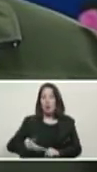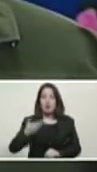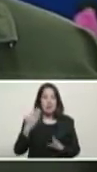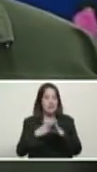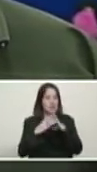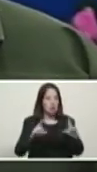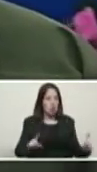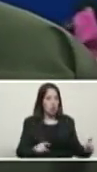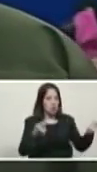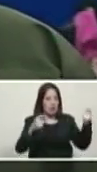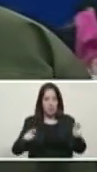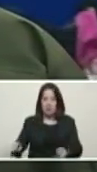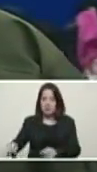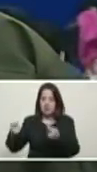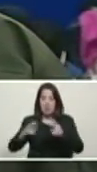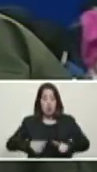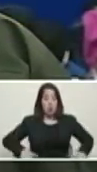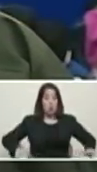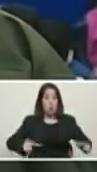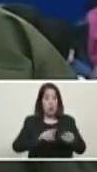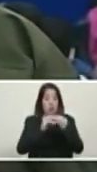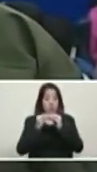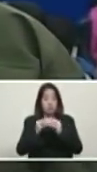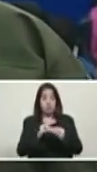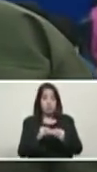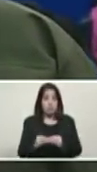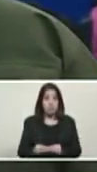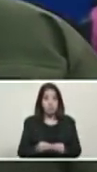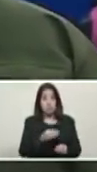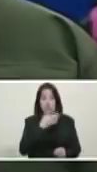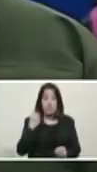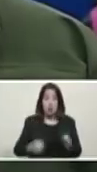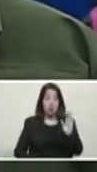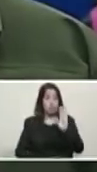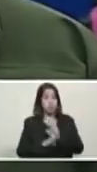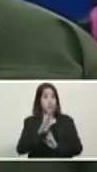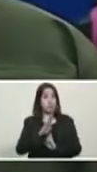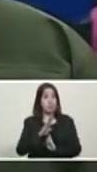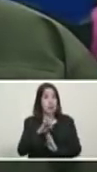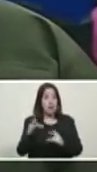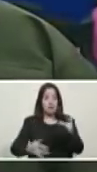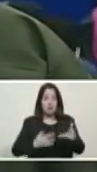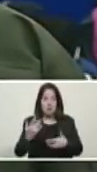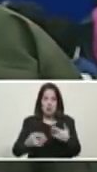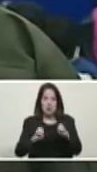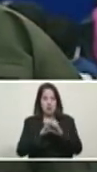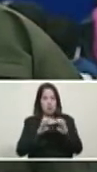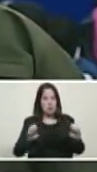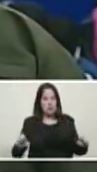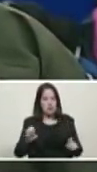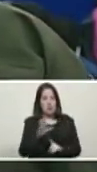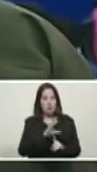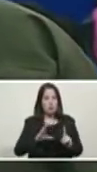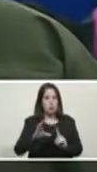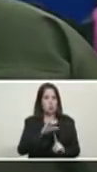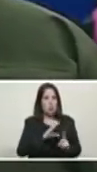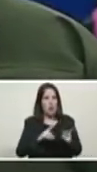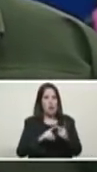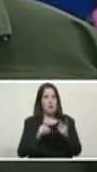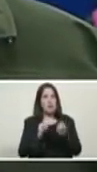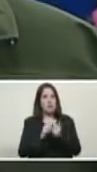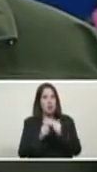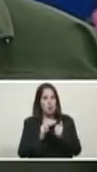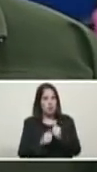recuperados se masifique la prevención integral social con actividades educativas culturales deportivas